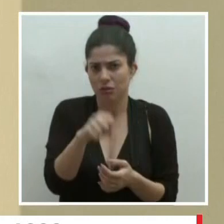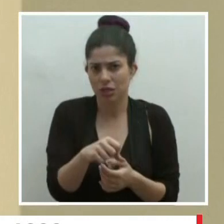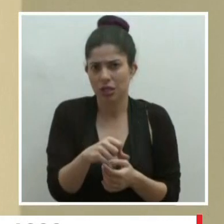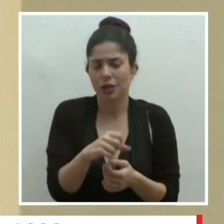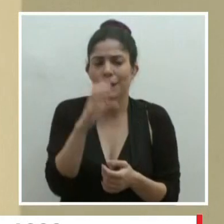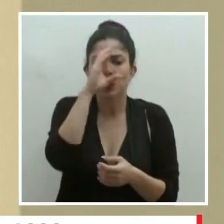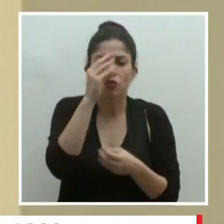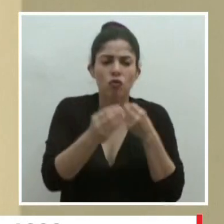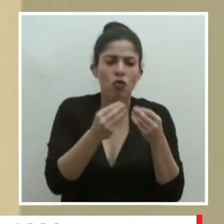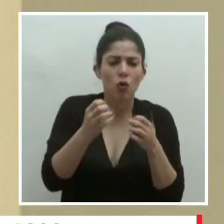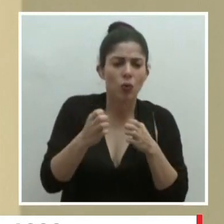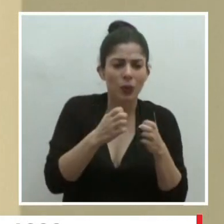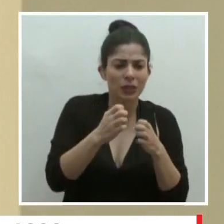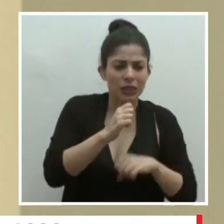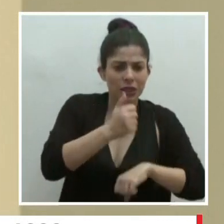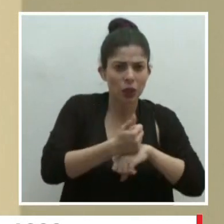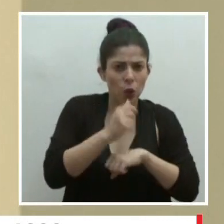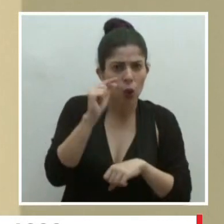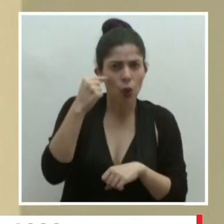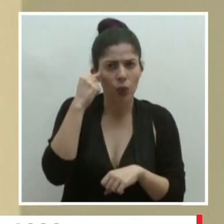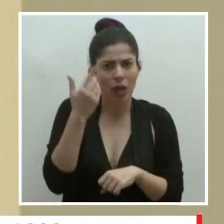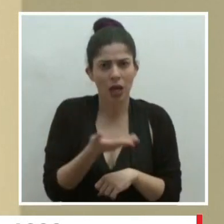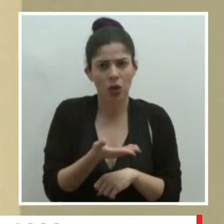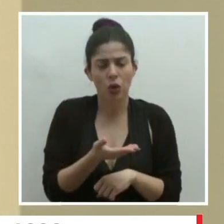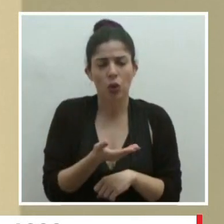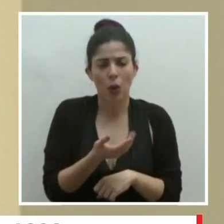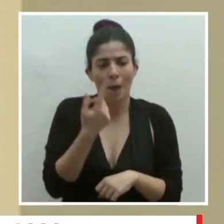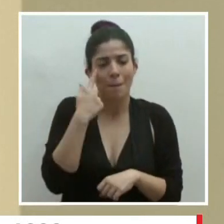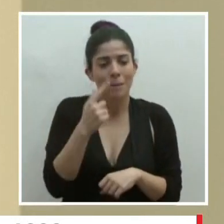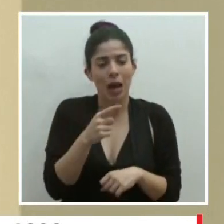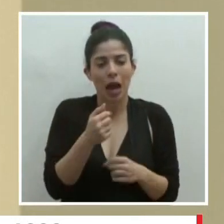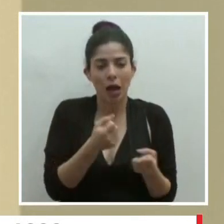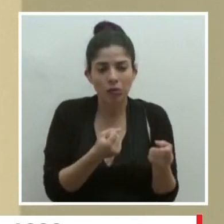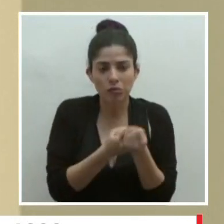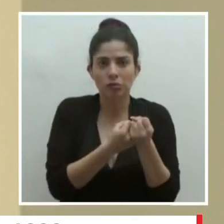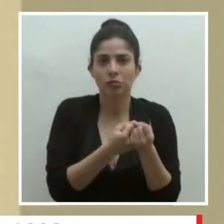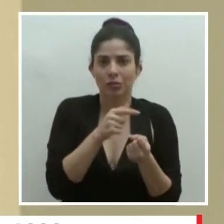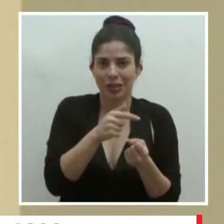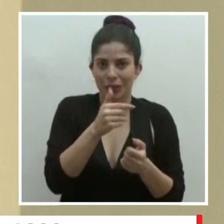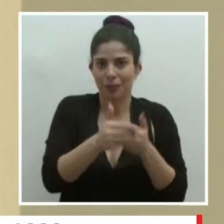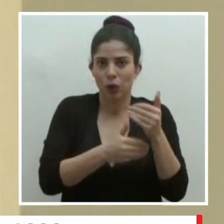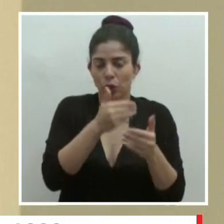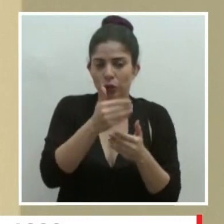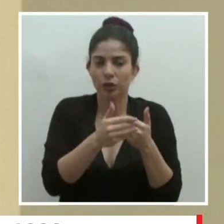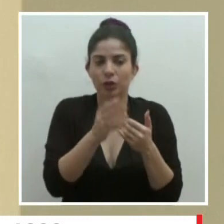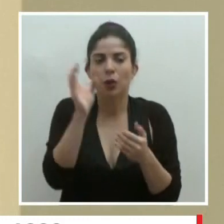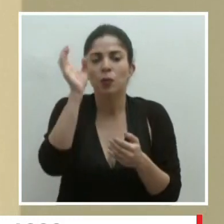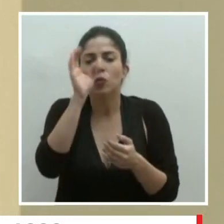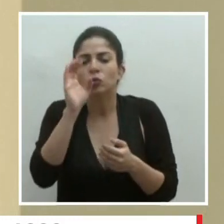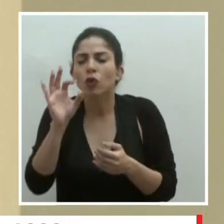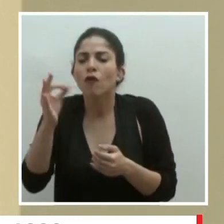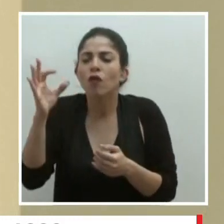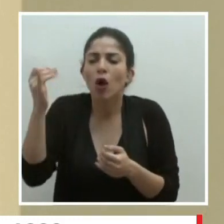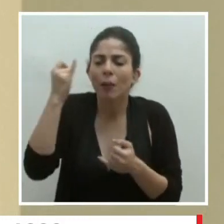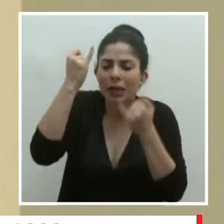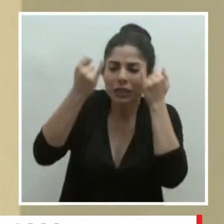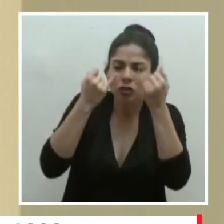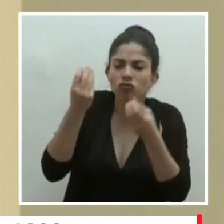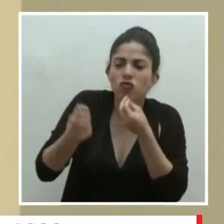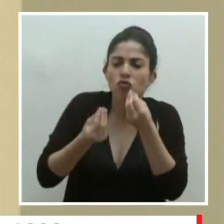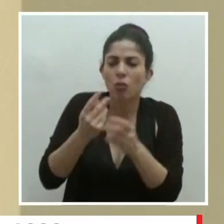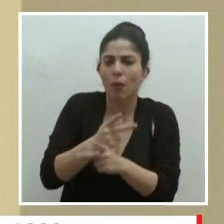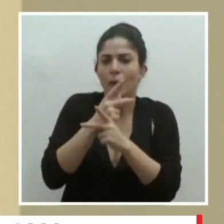una estrategia desde el gobierno que también avance en esta lógica y seguir encontrando formas innovadoras de